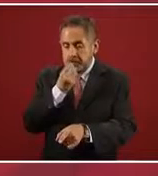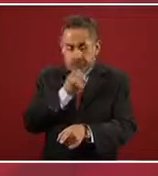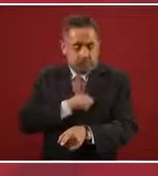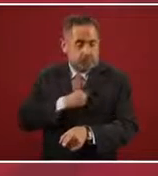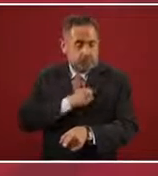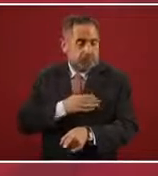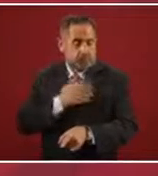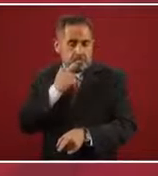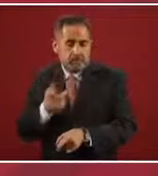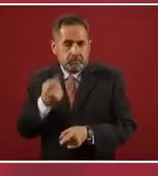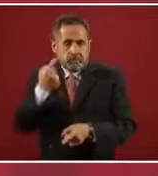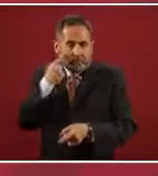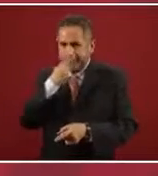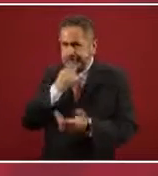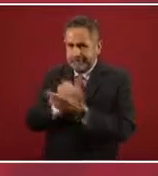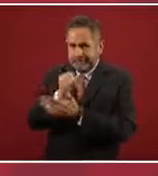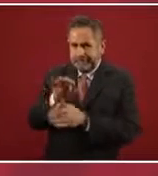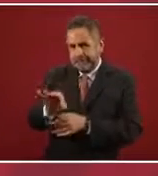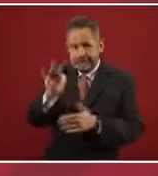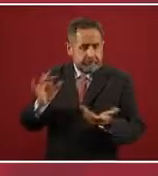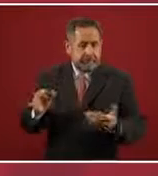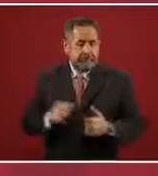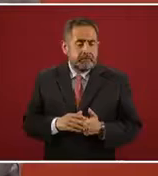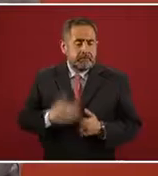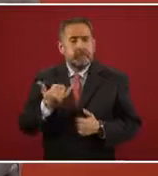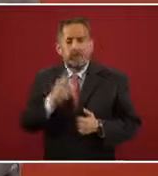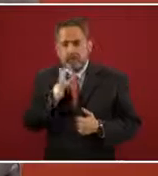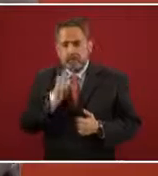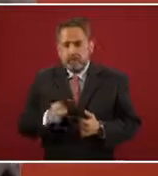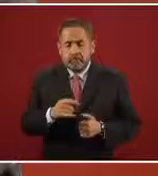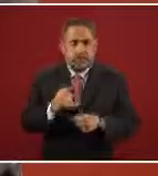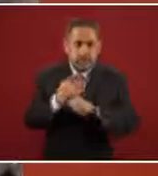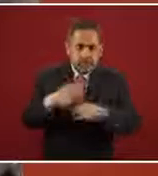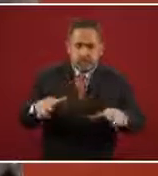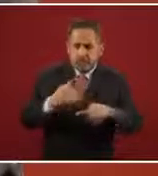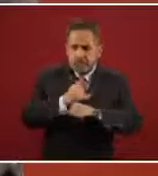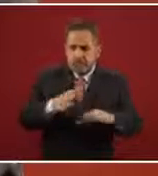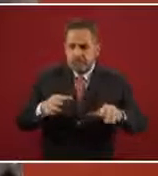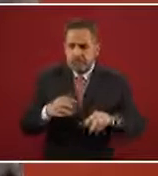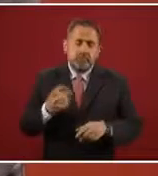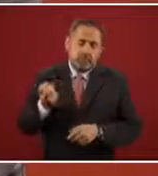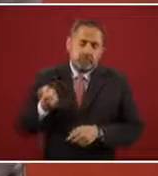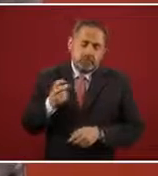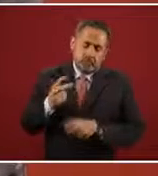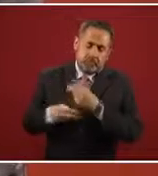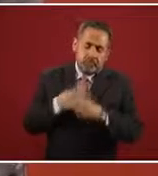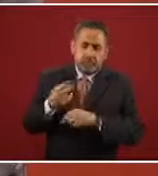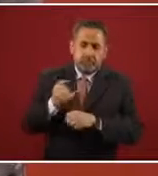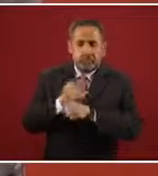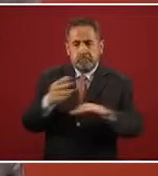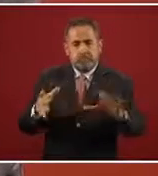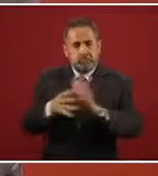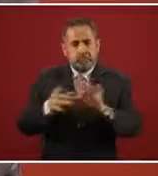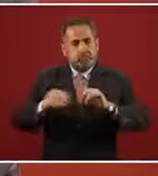y que haya información, qué es lo que vamos a hacer,